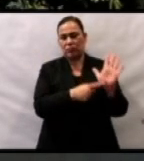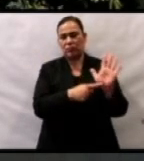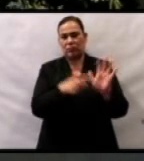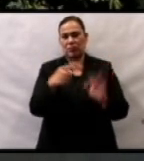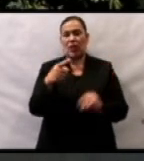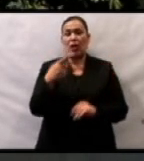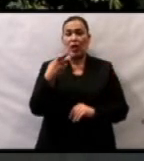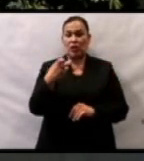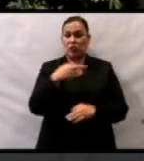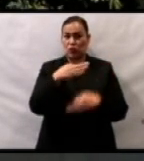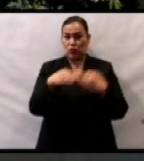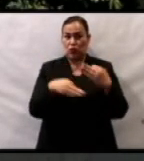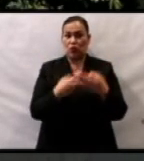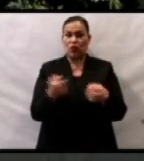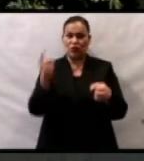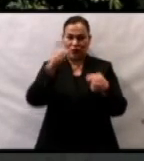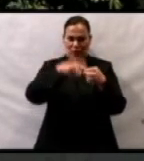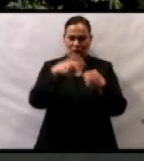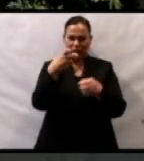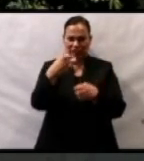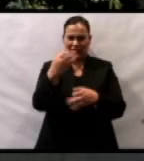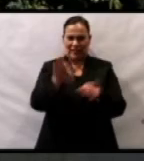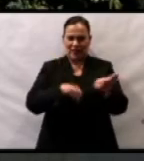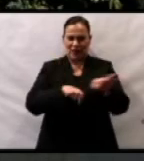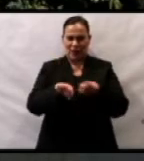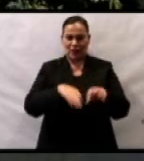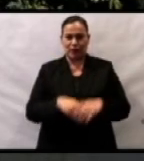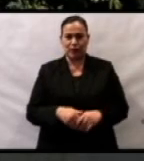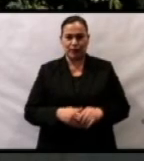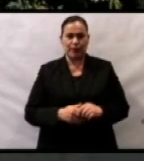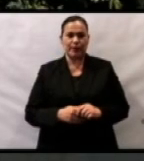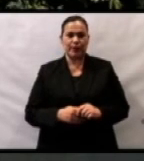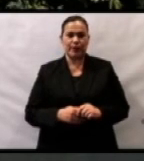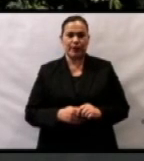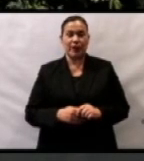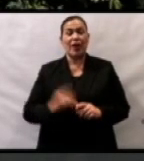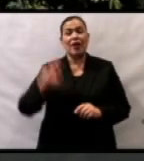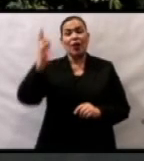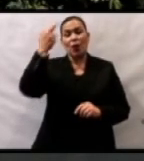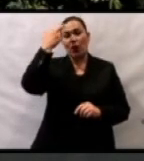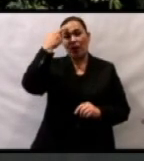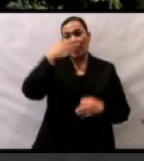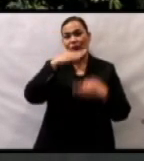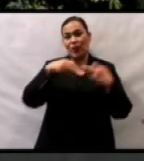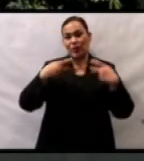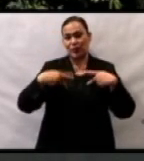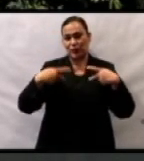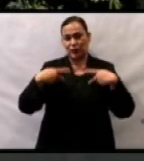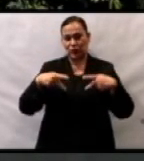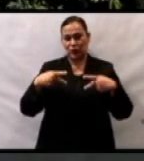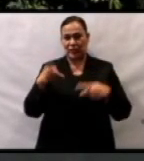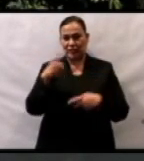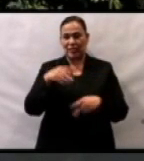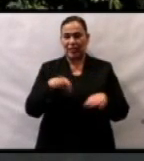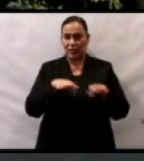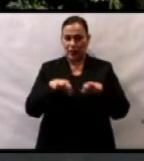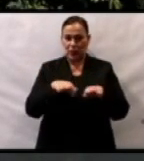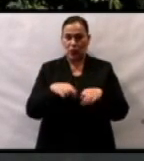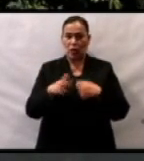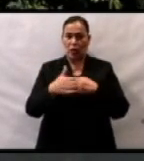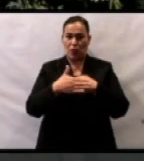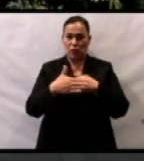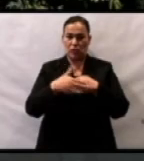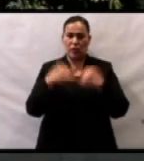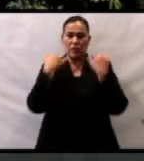ya que todos formamos parte de este trabajo. Se le recuerda a los ciudadanos regidores que la próxima sesión con